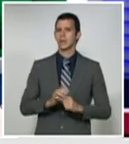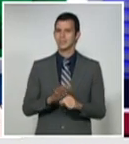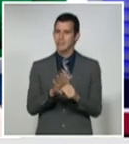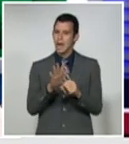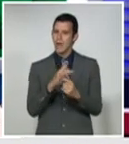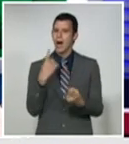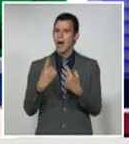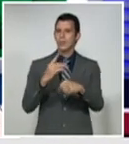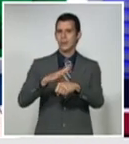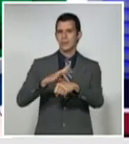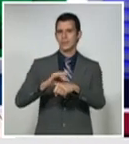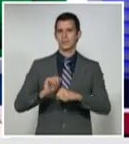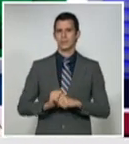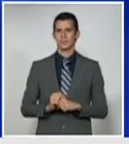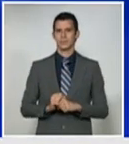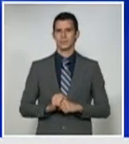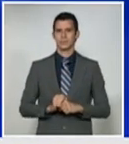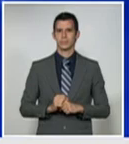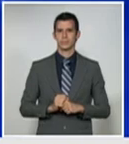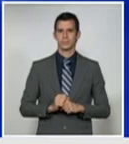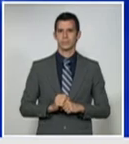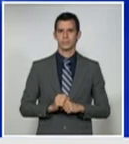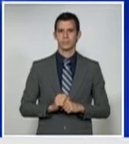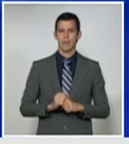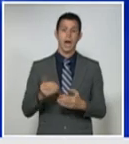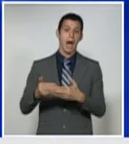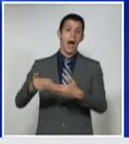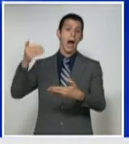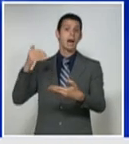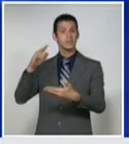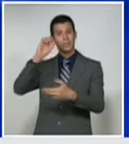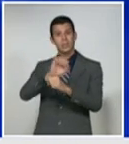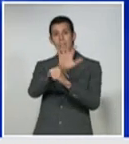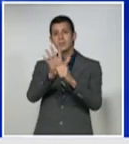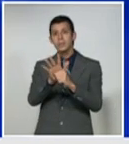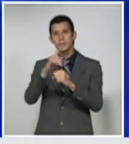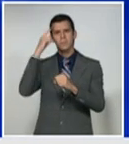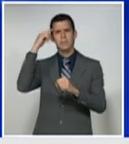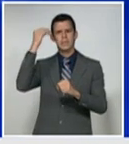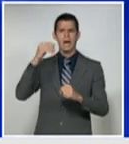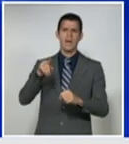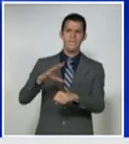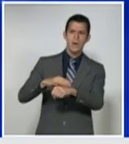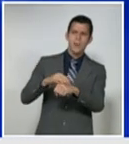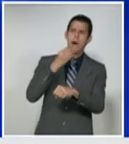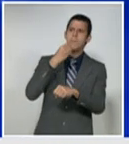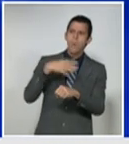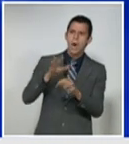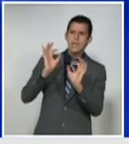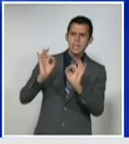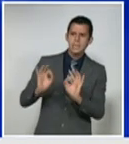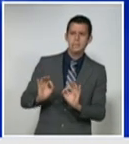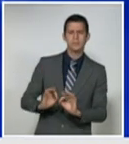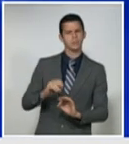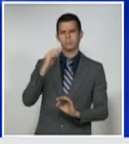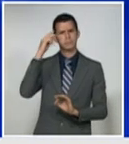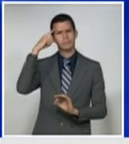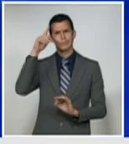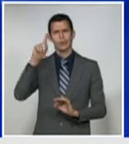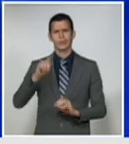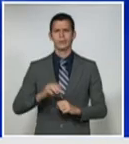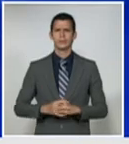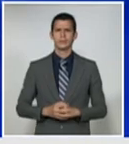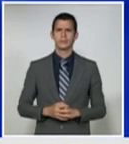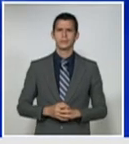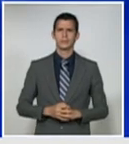enfrentar en cuestión de un año. Y en el caso de Cuba ha sido también una semana de intenso ajetreo también para el personal de